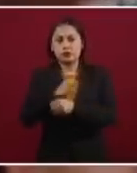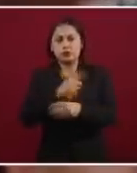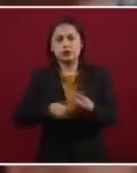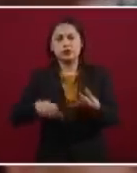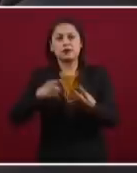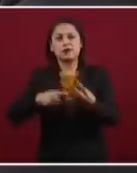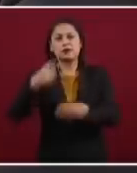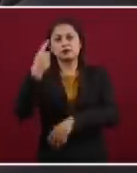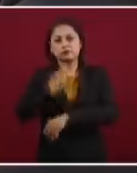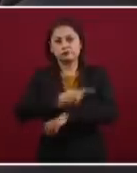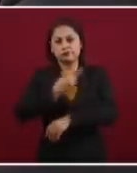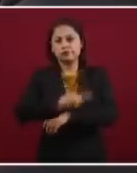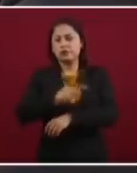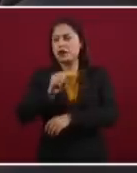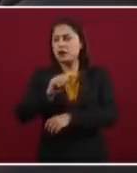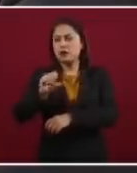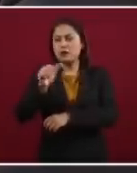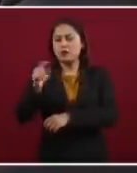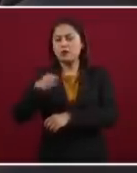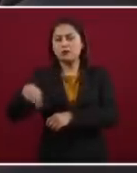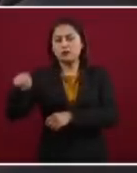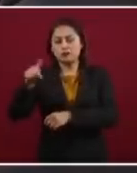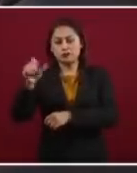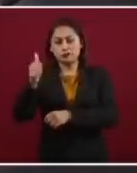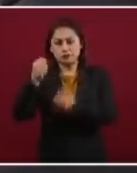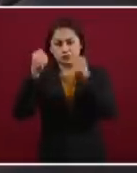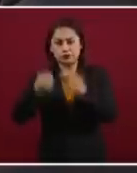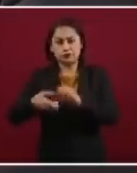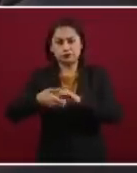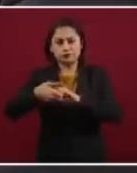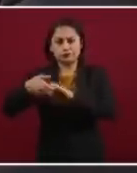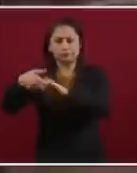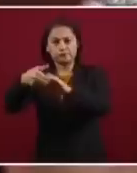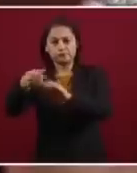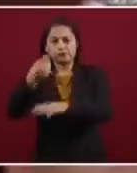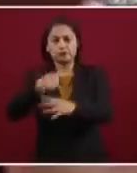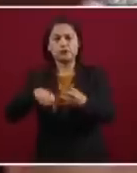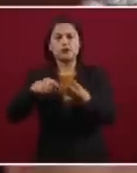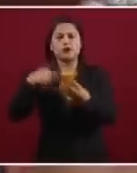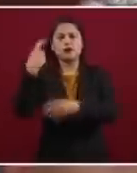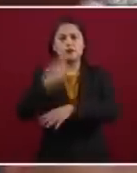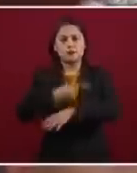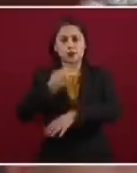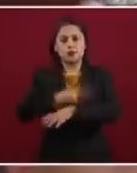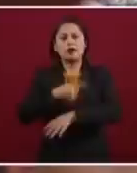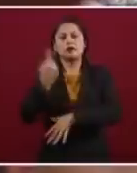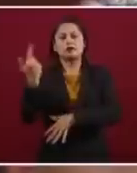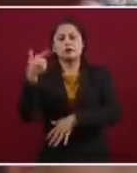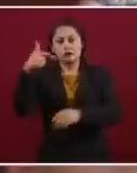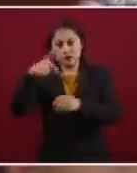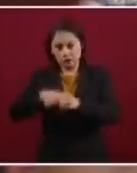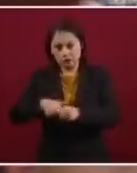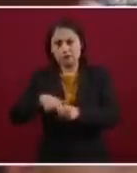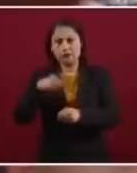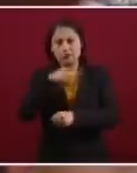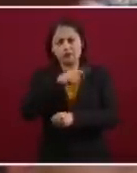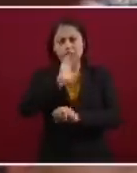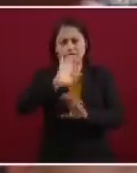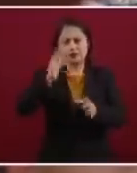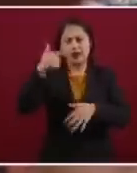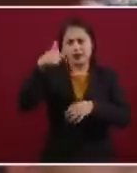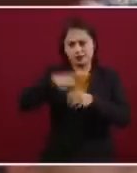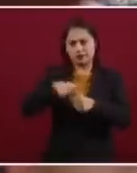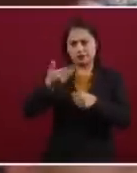y disminuirá el precio de combustibles casetas de peaje bueno en el tema del combustible bueno ha hecho ya incluso una postura pero que les